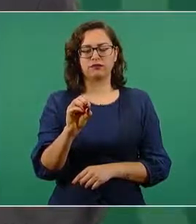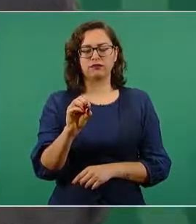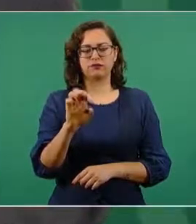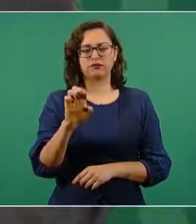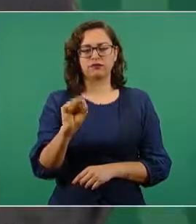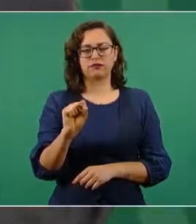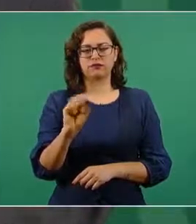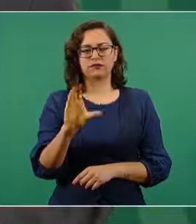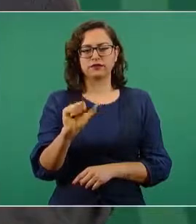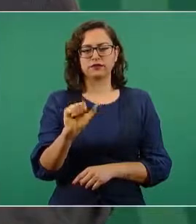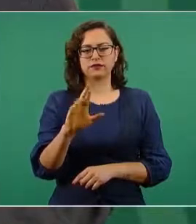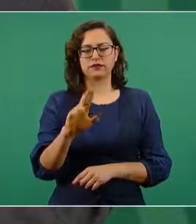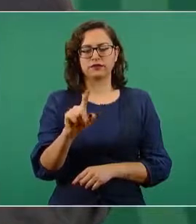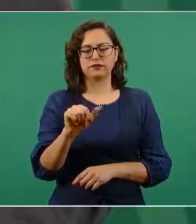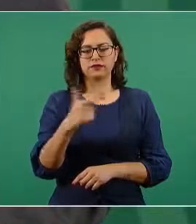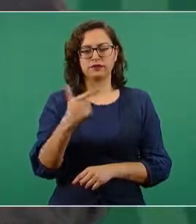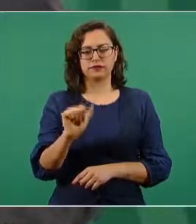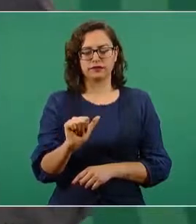Escárcega,